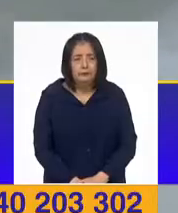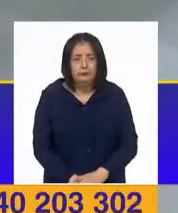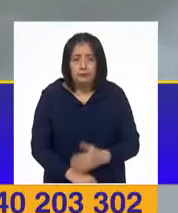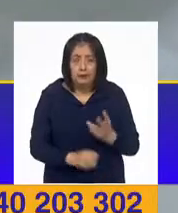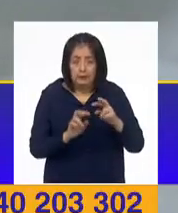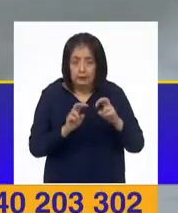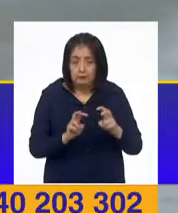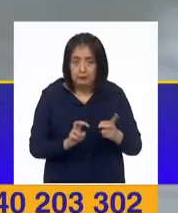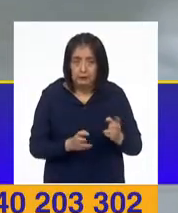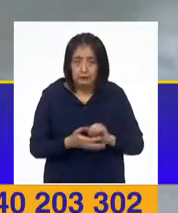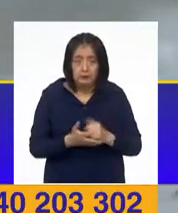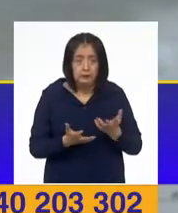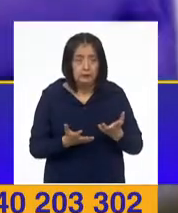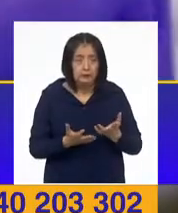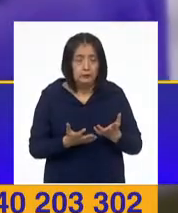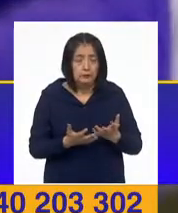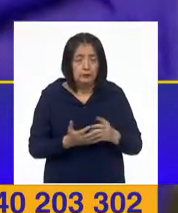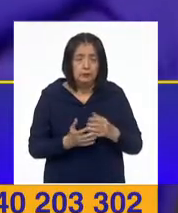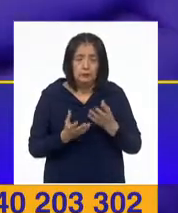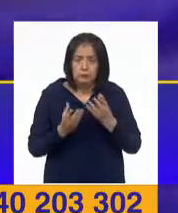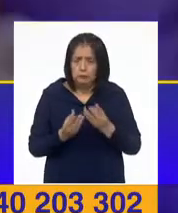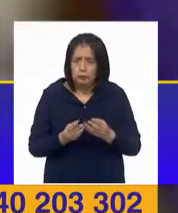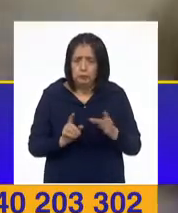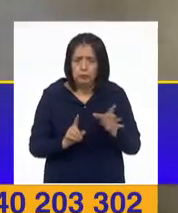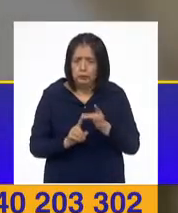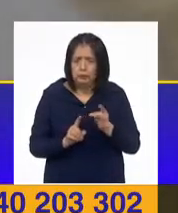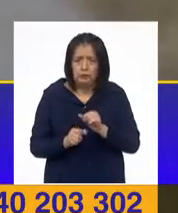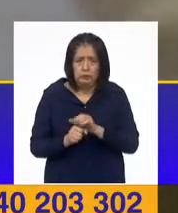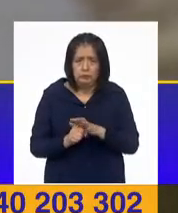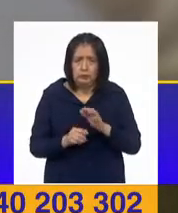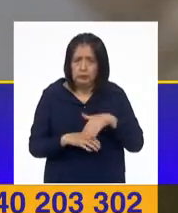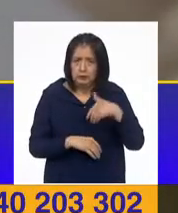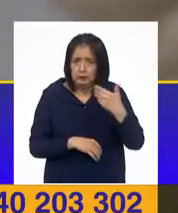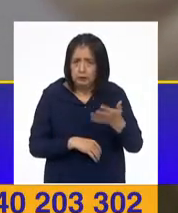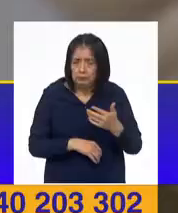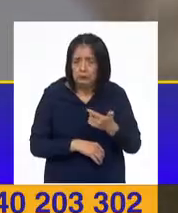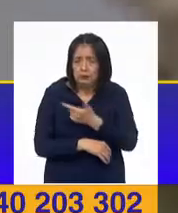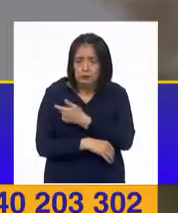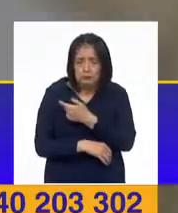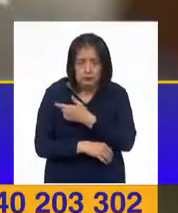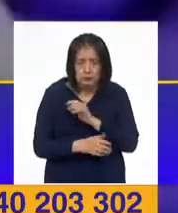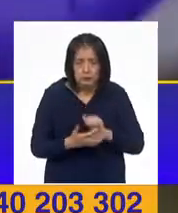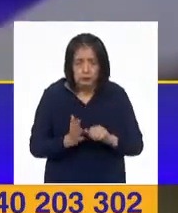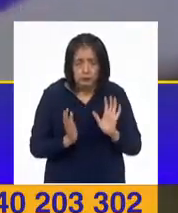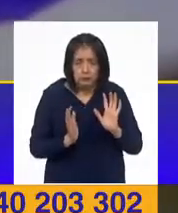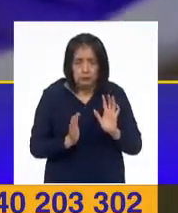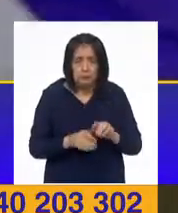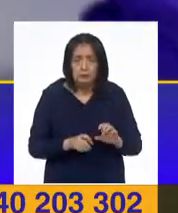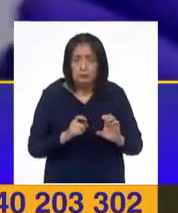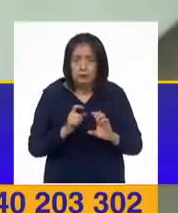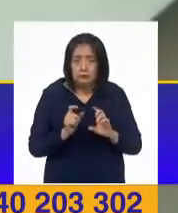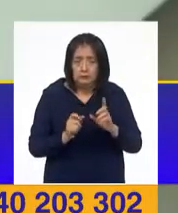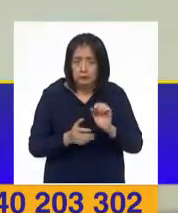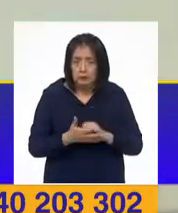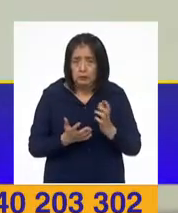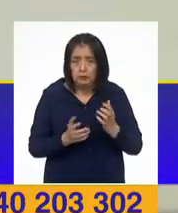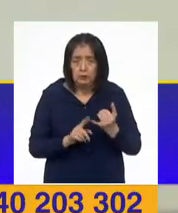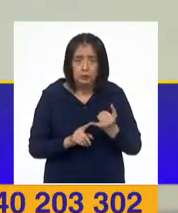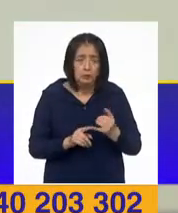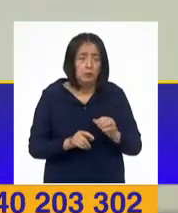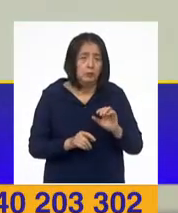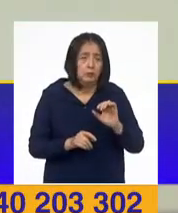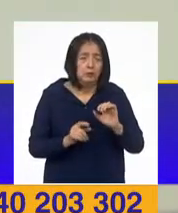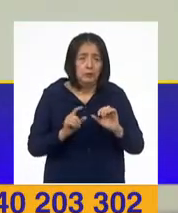Según la investigación, los pocos que se infectaron con COVID-19 después de haber sido inoculados con la fórmula de Pfizer-BioNTech o